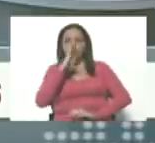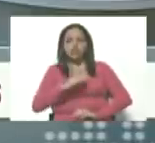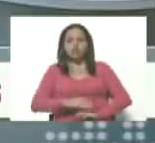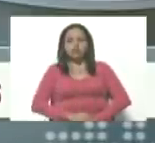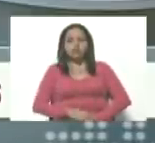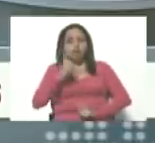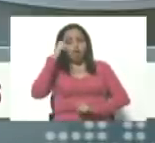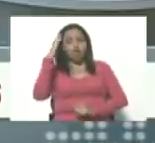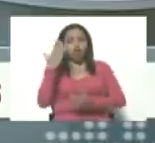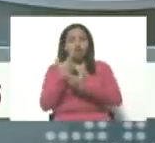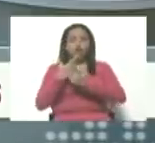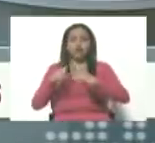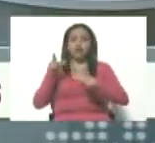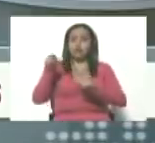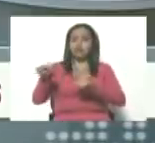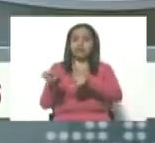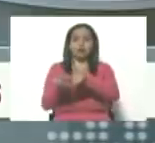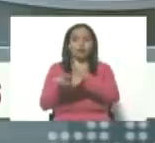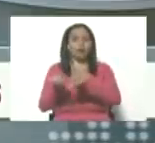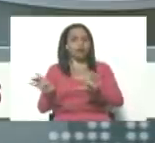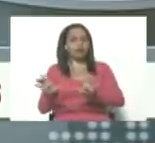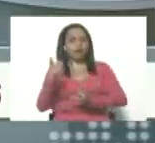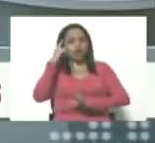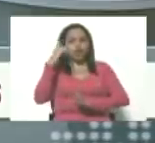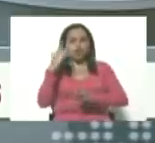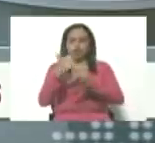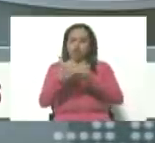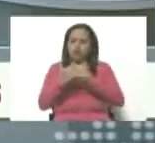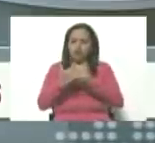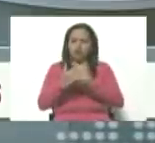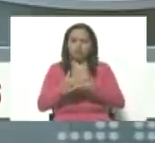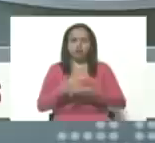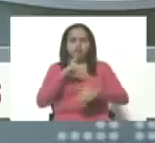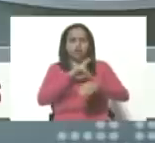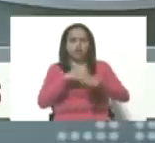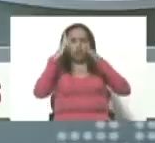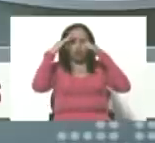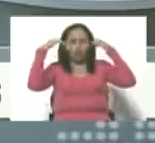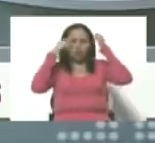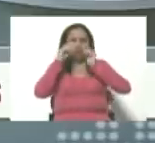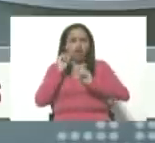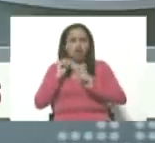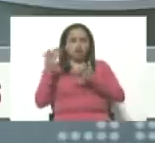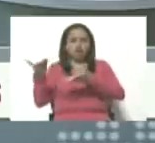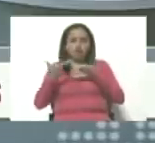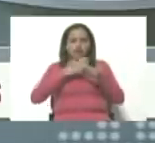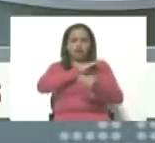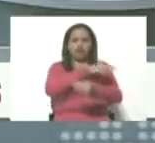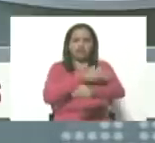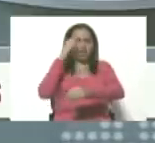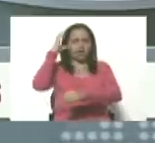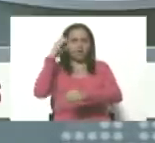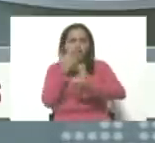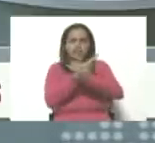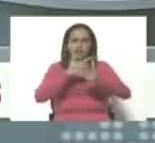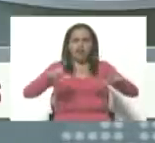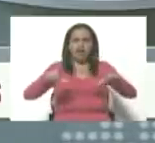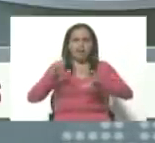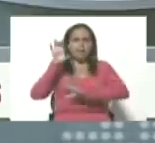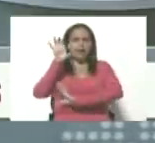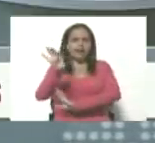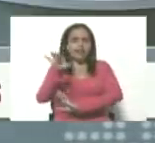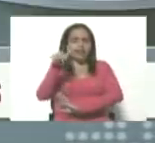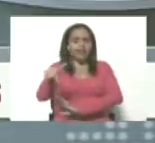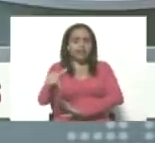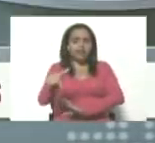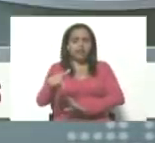Dios nos libre de eso. Dios nos libre. El doctor José Gregorio Hernández nos dé la fuerza y la capacidad para liberar a nuestro país de estas